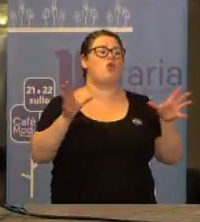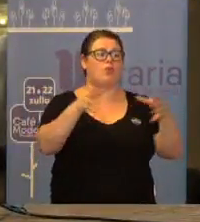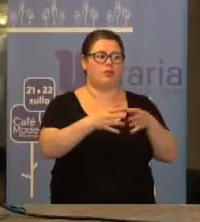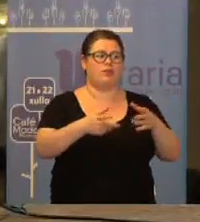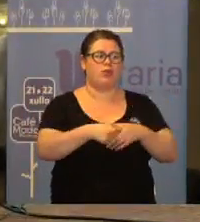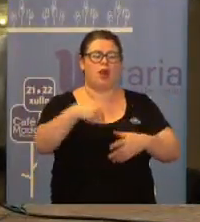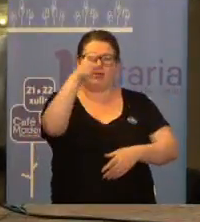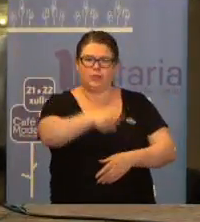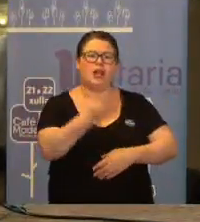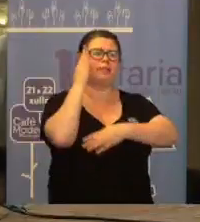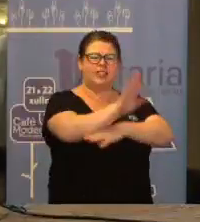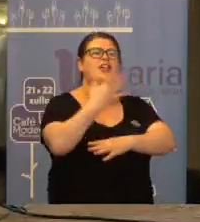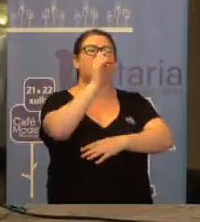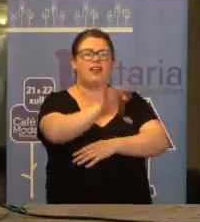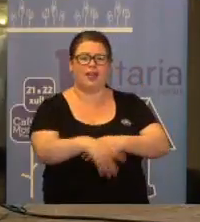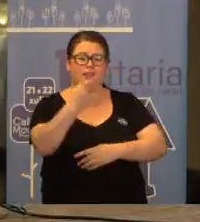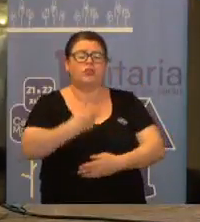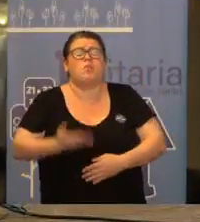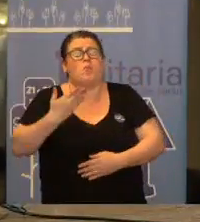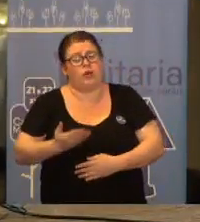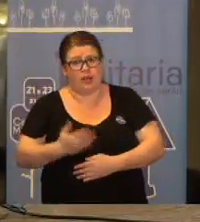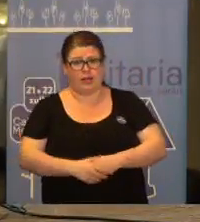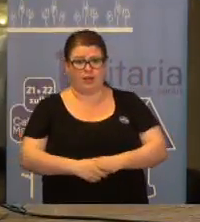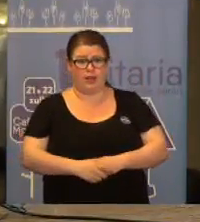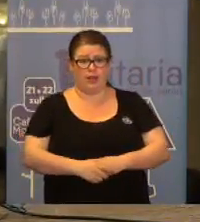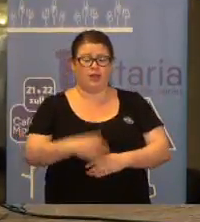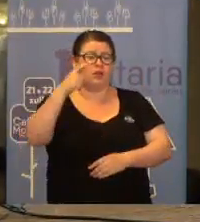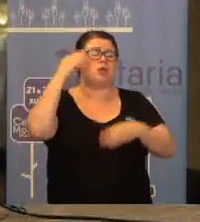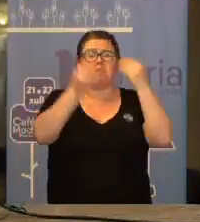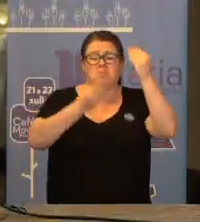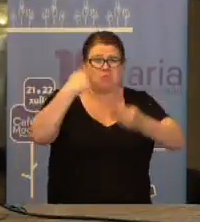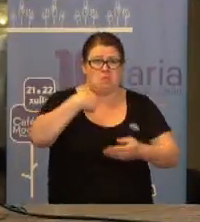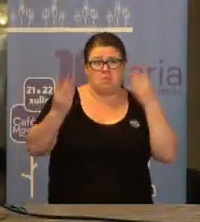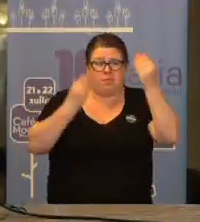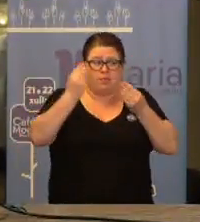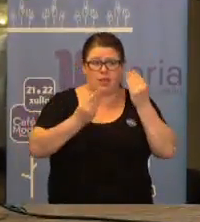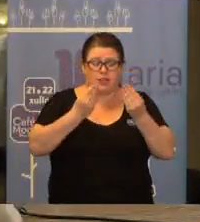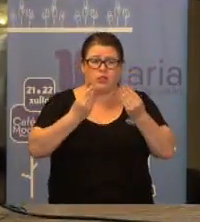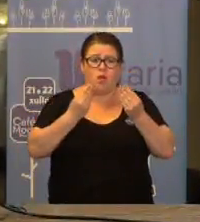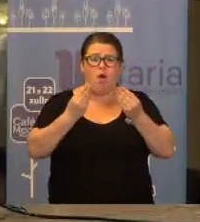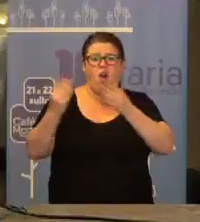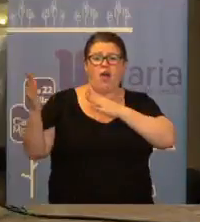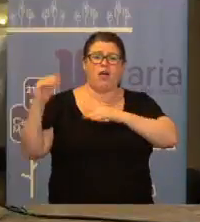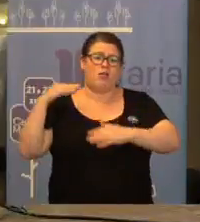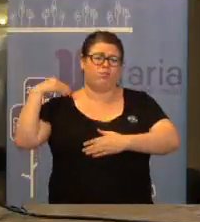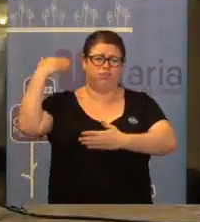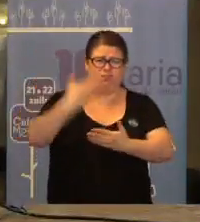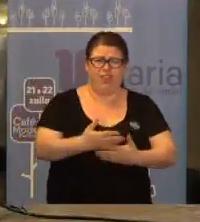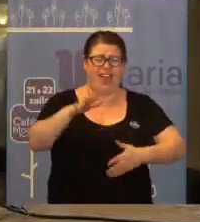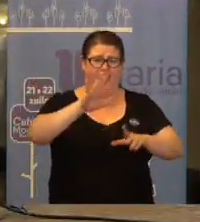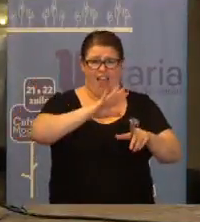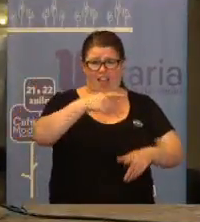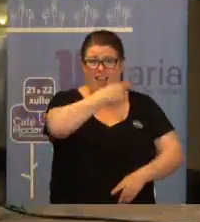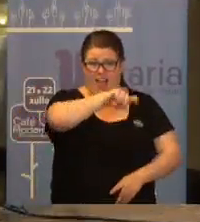somos e a quen queremos representar. Isto é fundamental, non? Eu son dos que pensa que durante moito tempo en Galicia o PP foi